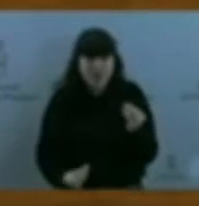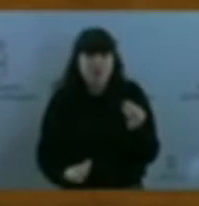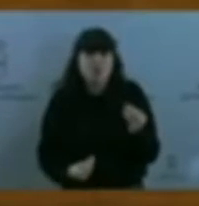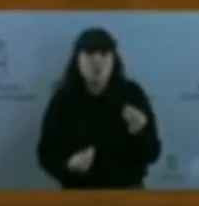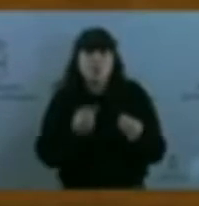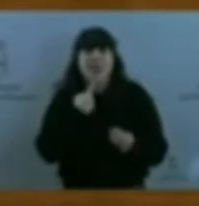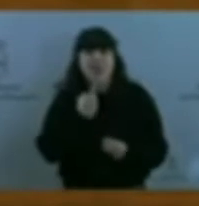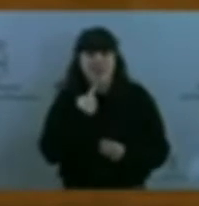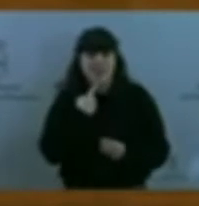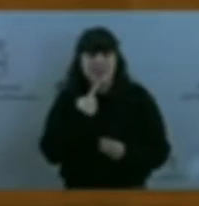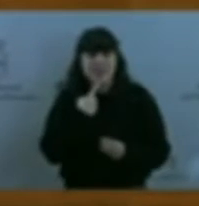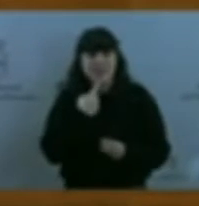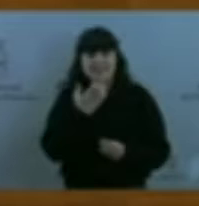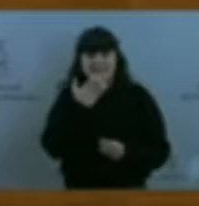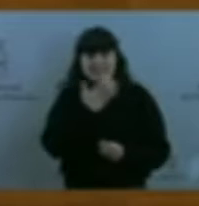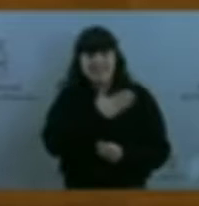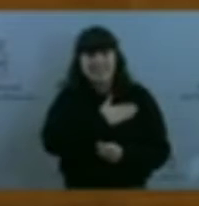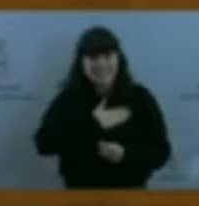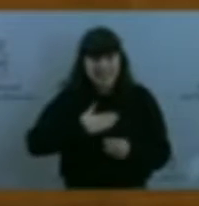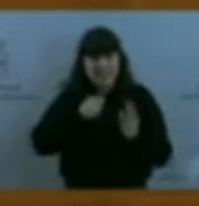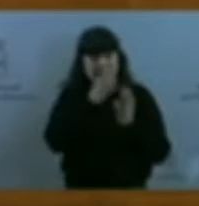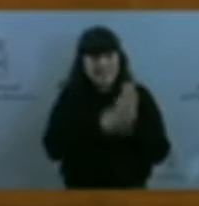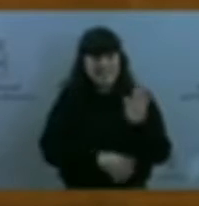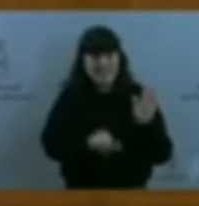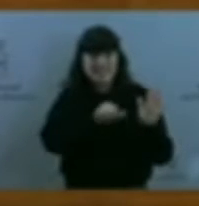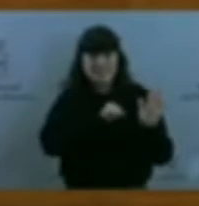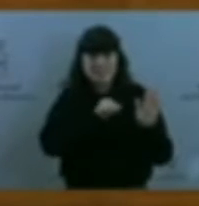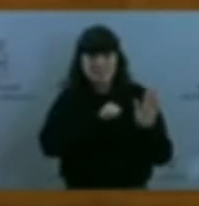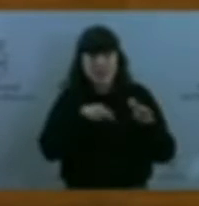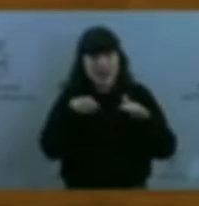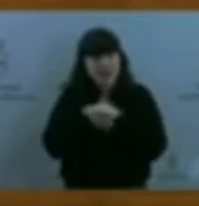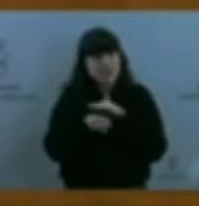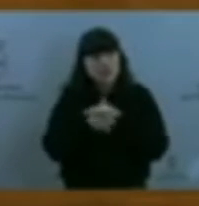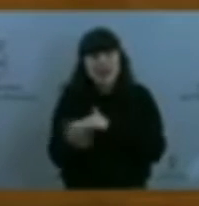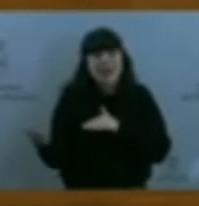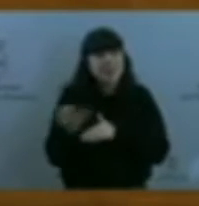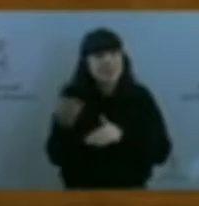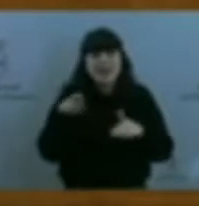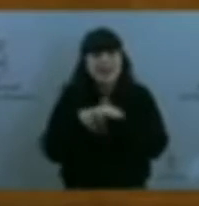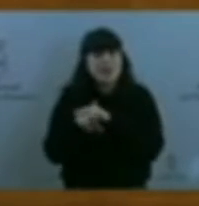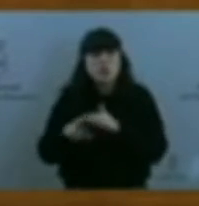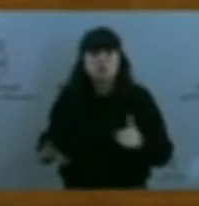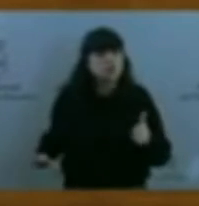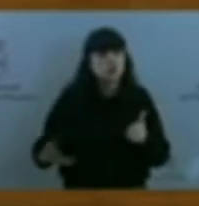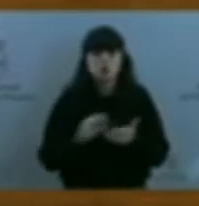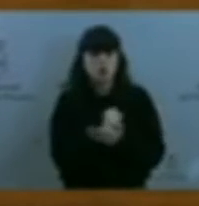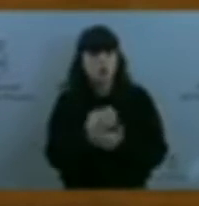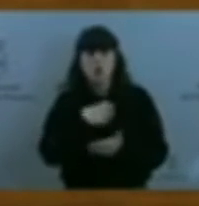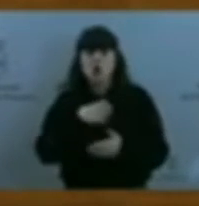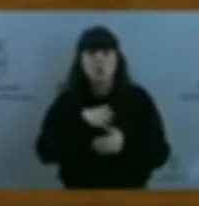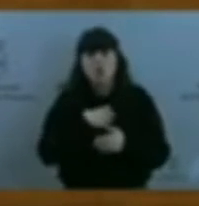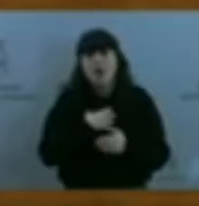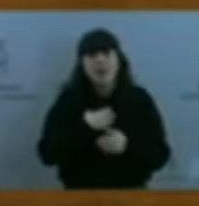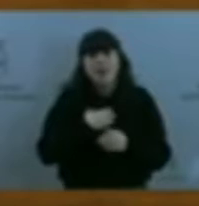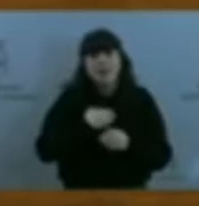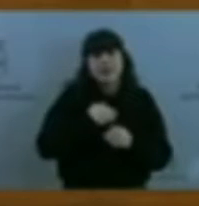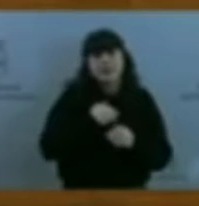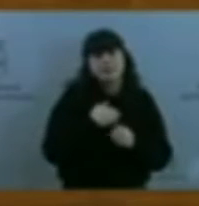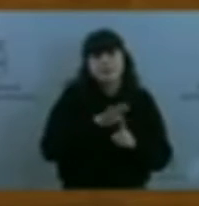listas de espera se necesitan todos los recursos disponibles, sin trabas ni exclusiones, seguido por un absurdo complejo